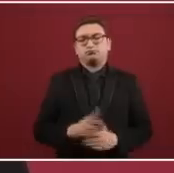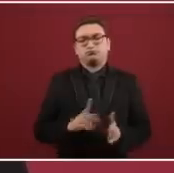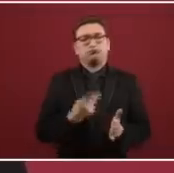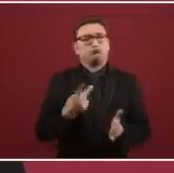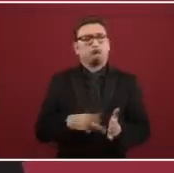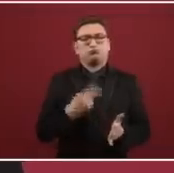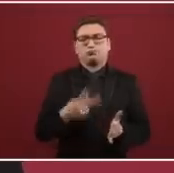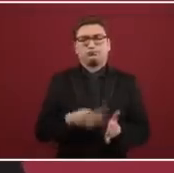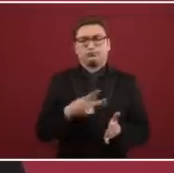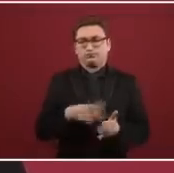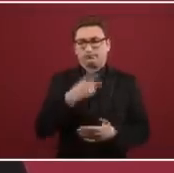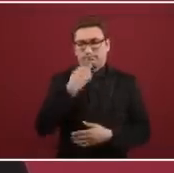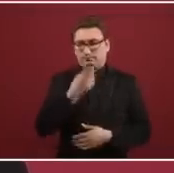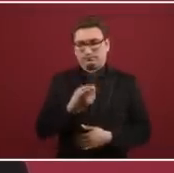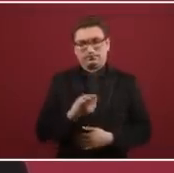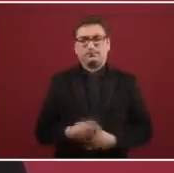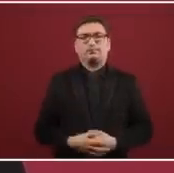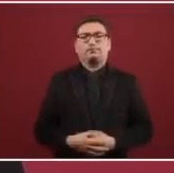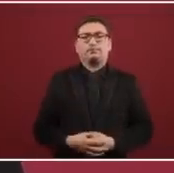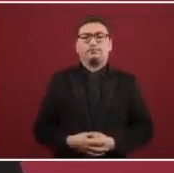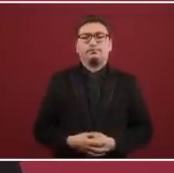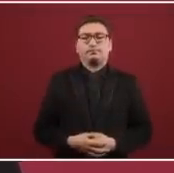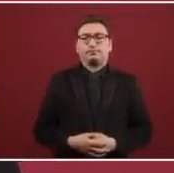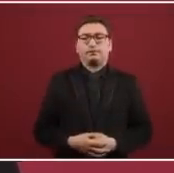reiterando. Vamos a